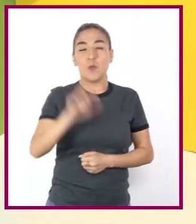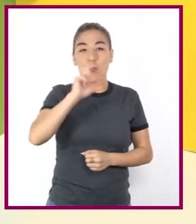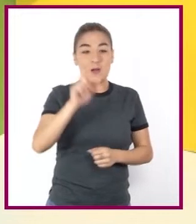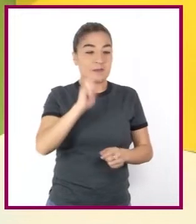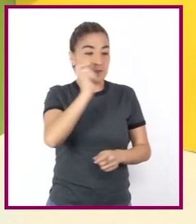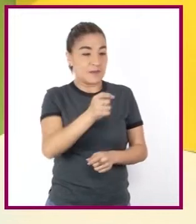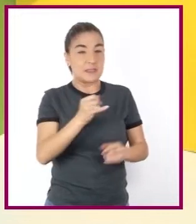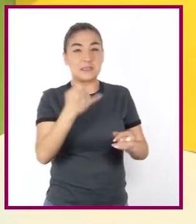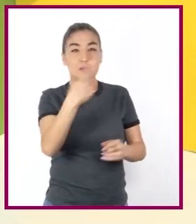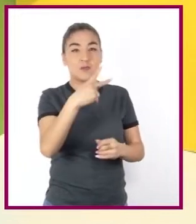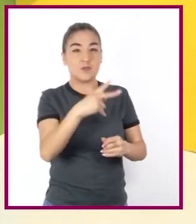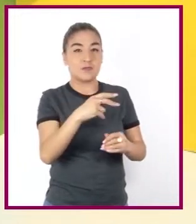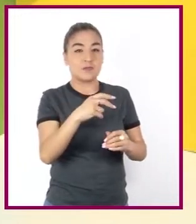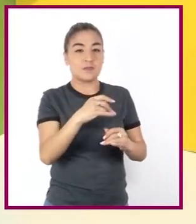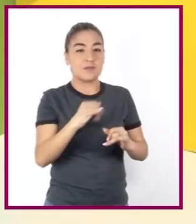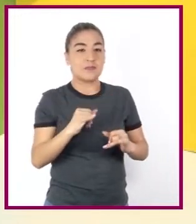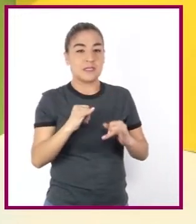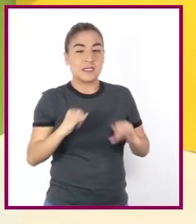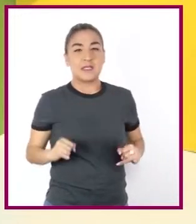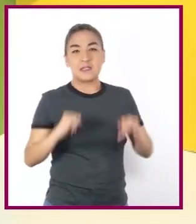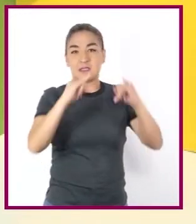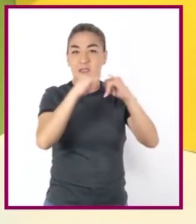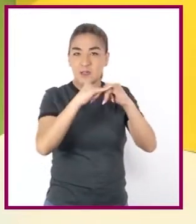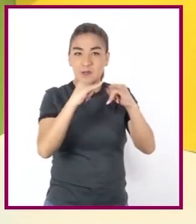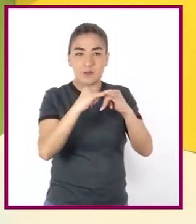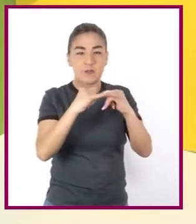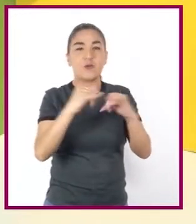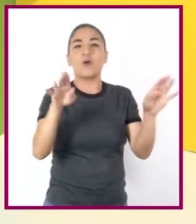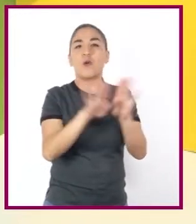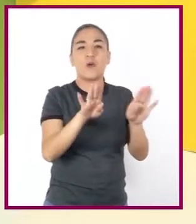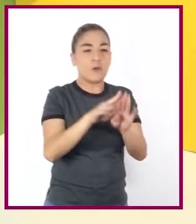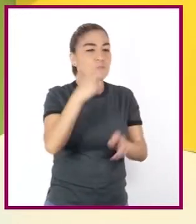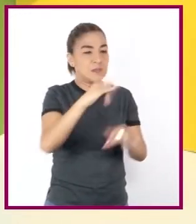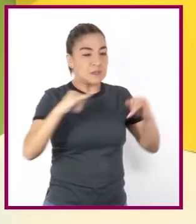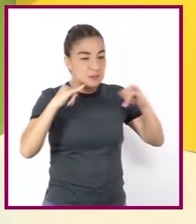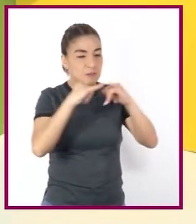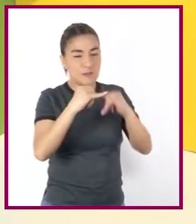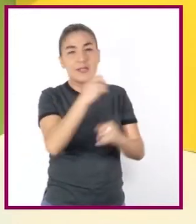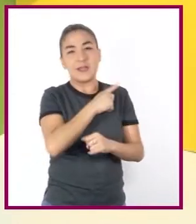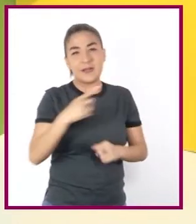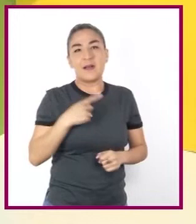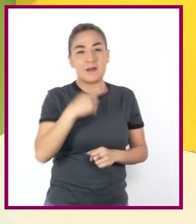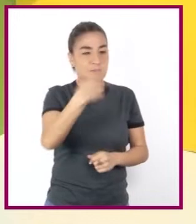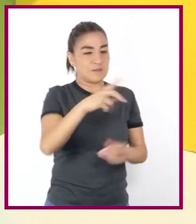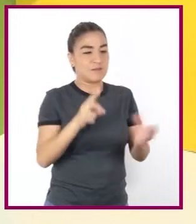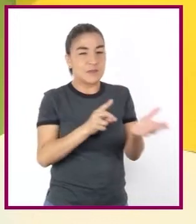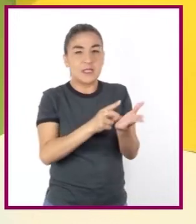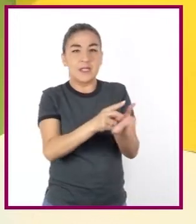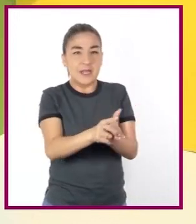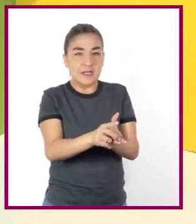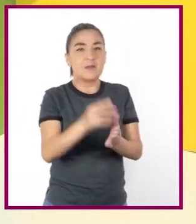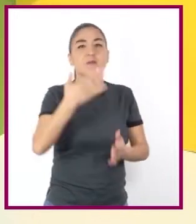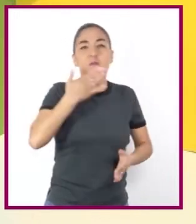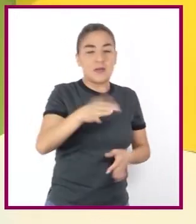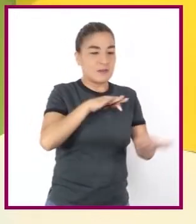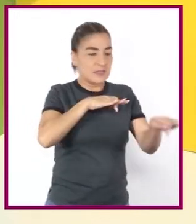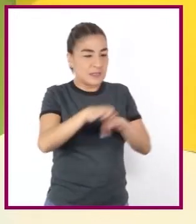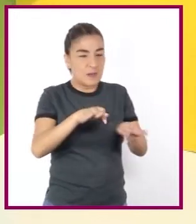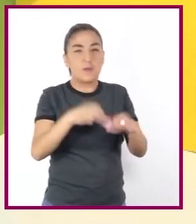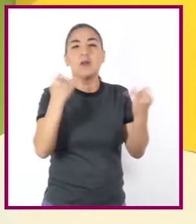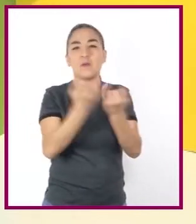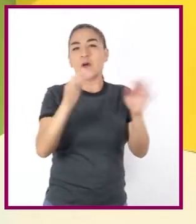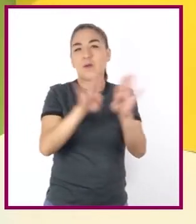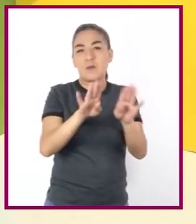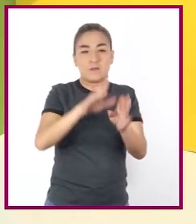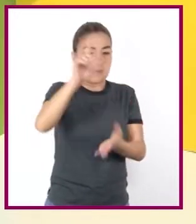sistema internacional, tiene influencia en los países que forman parte de dichas instituciones o que suscriben los